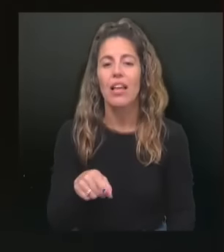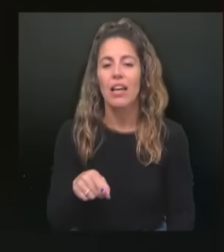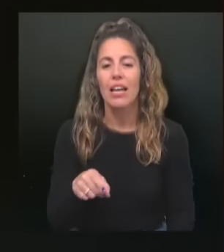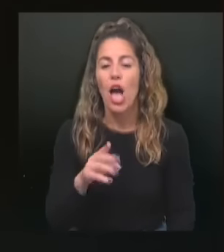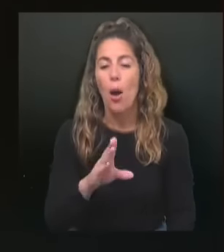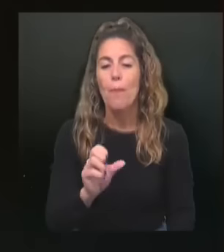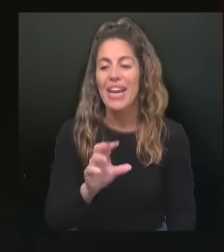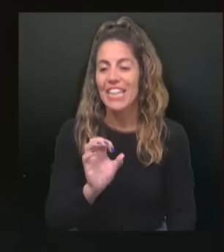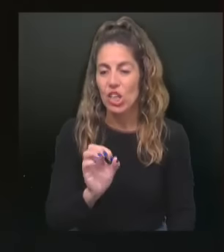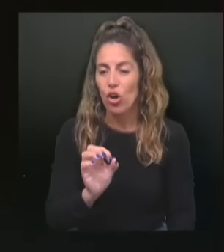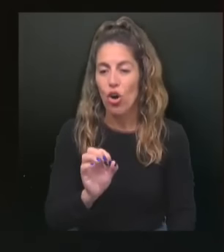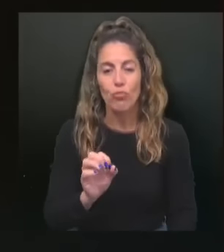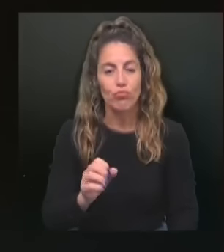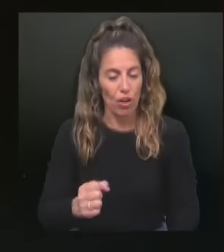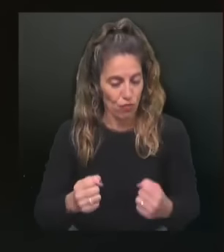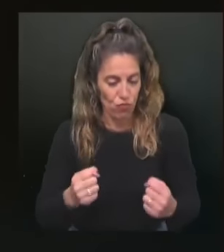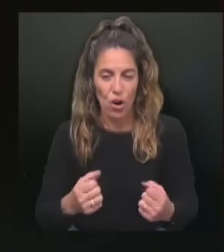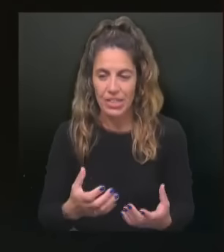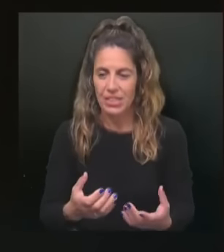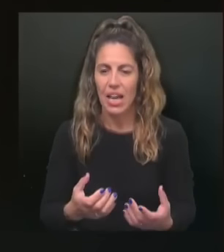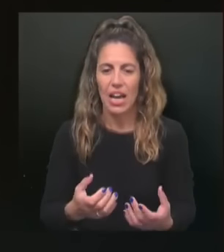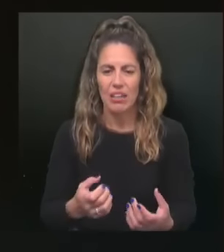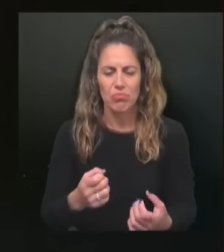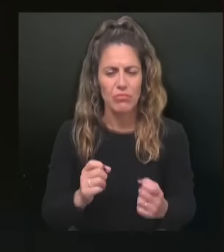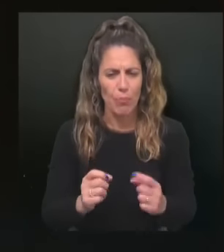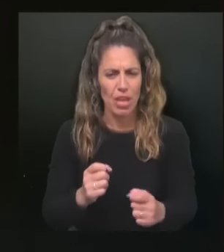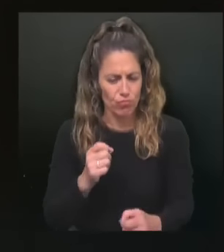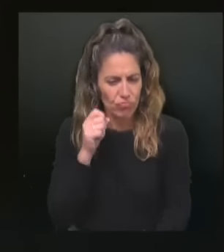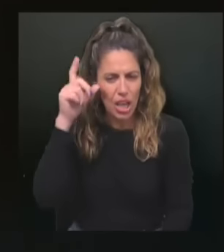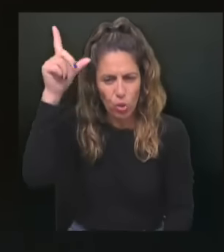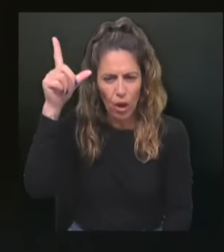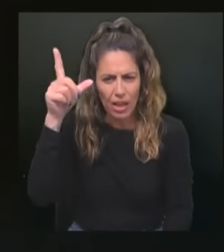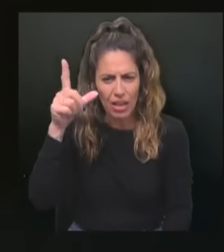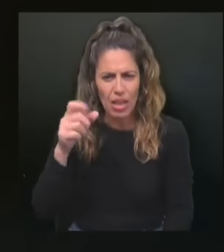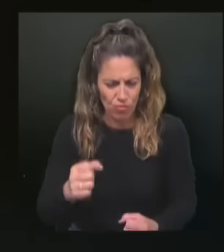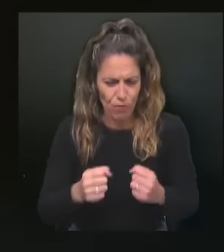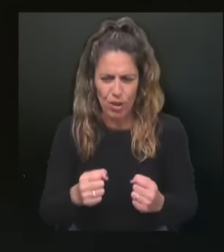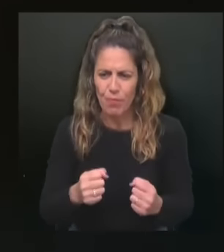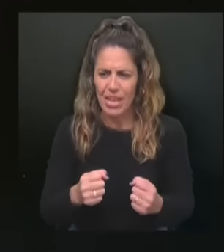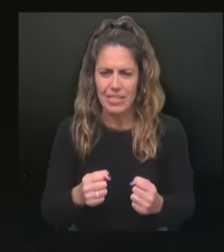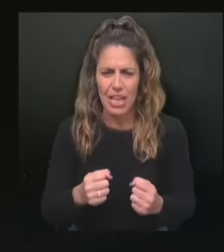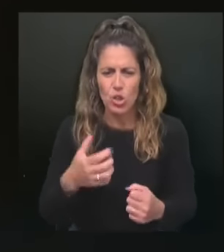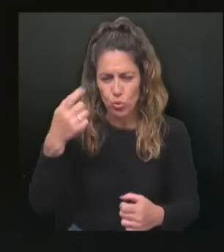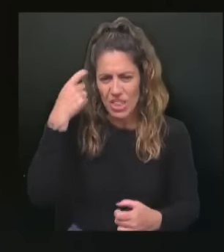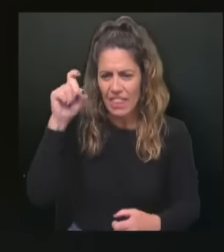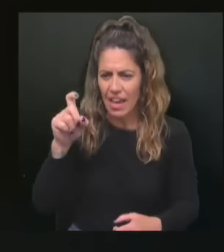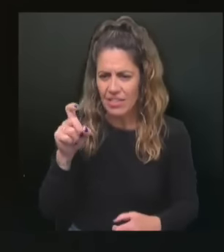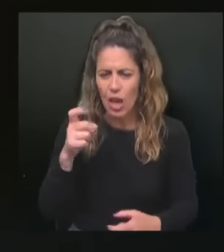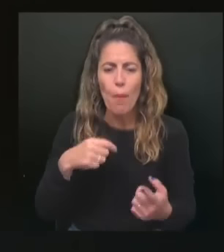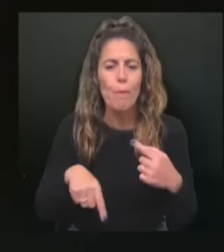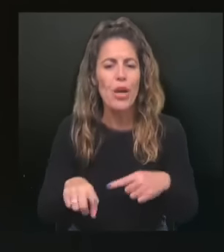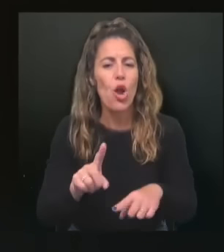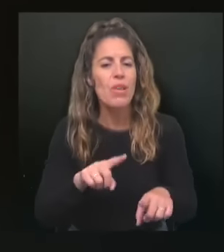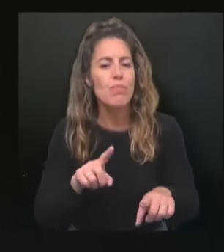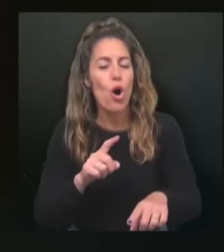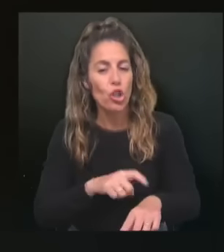Perico era de una gran entereza intelectual, de una gran firmeza en sus convicciones, pero al mismo tiempo